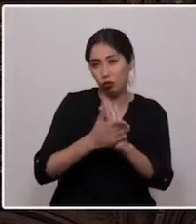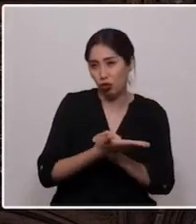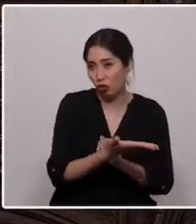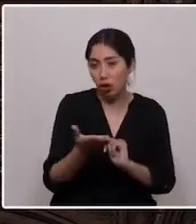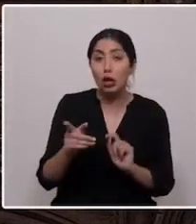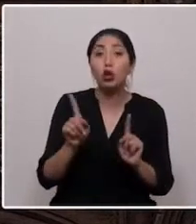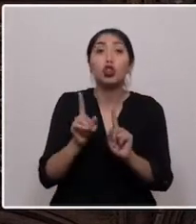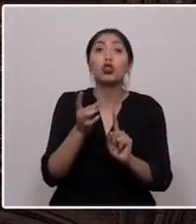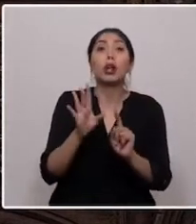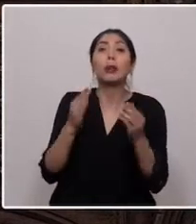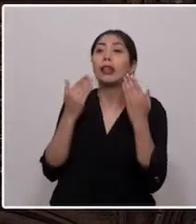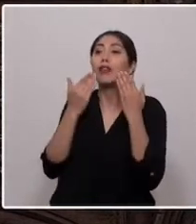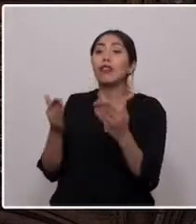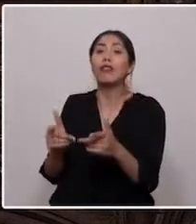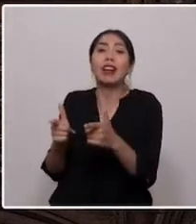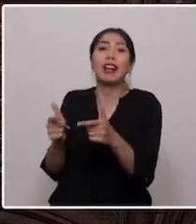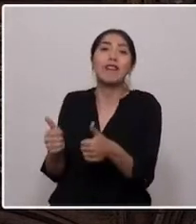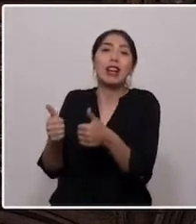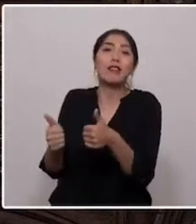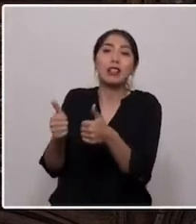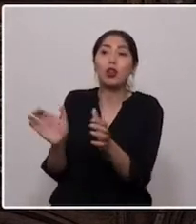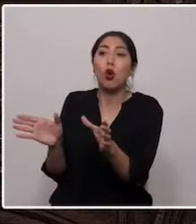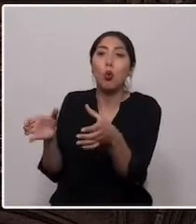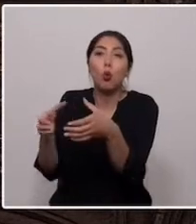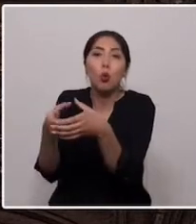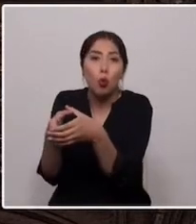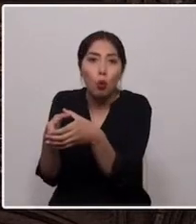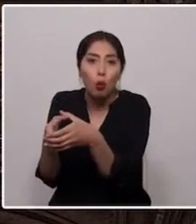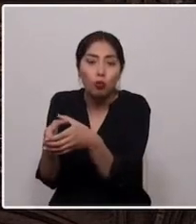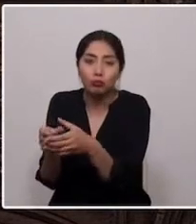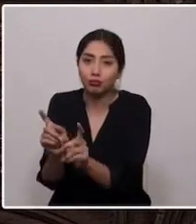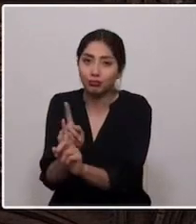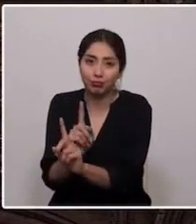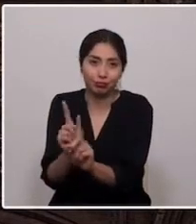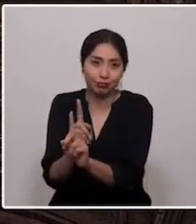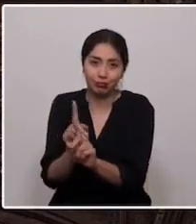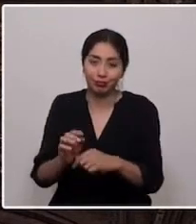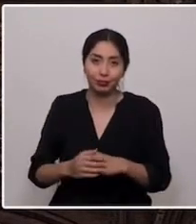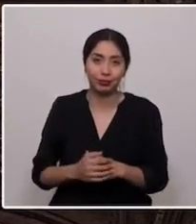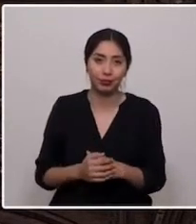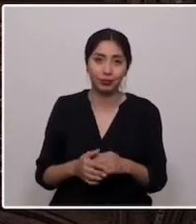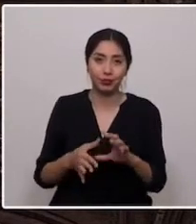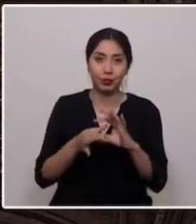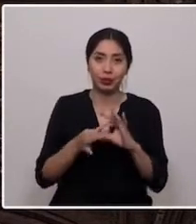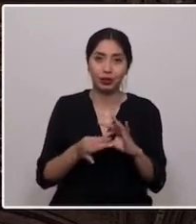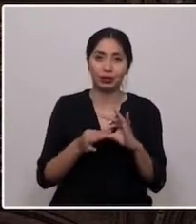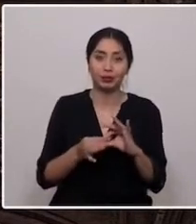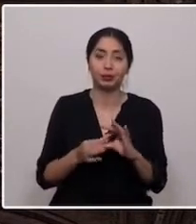beneficio de un puñado de simpatizantes de cualquier color político. Muchas gracias.